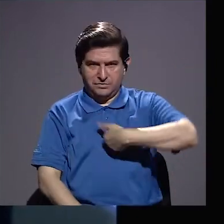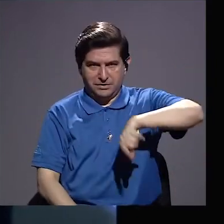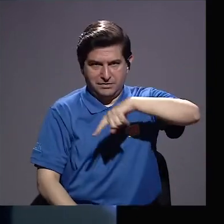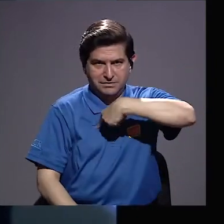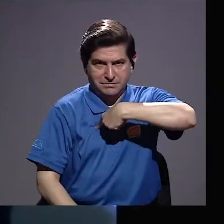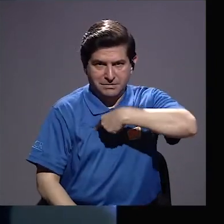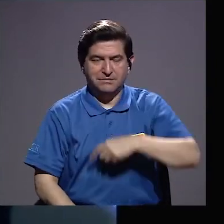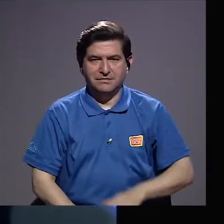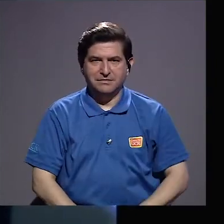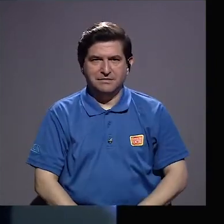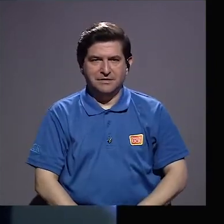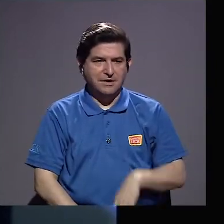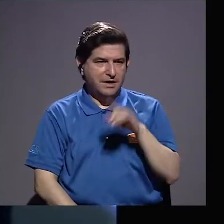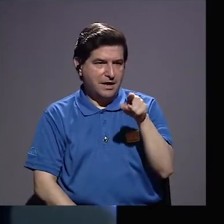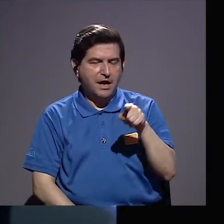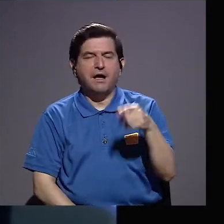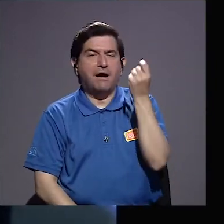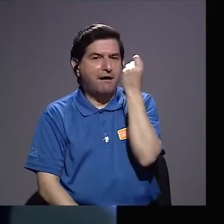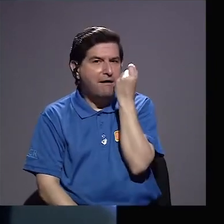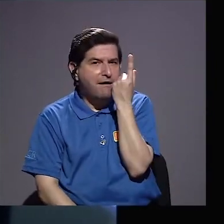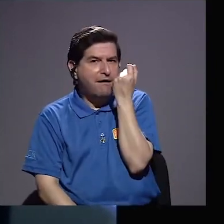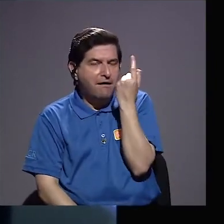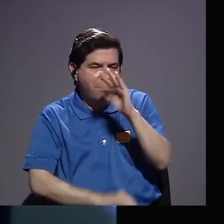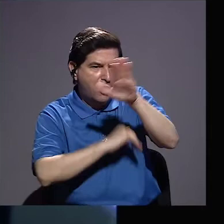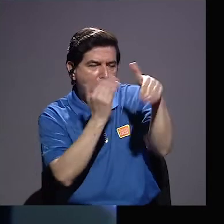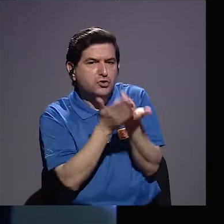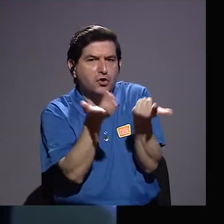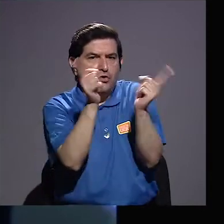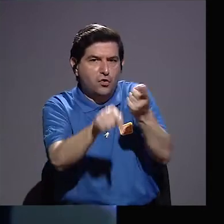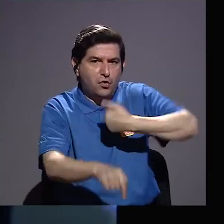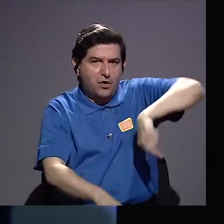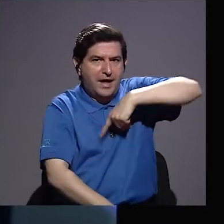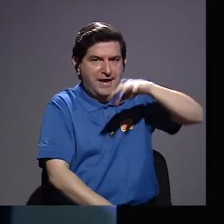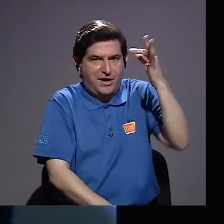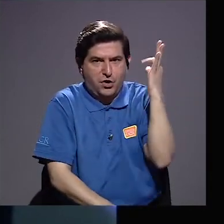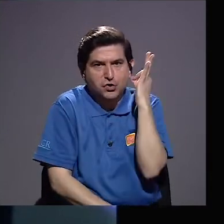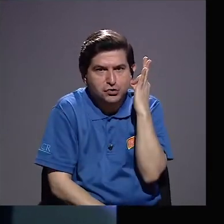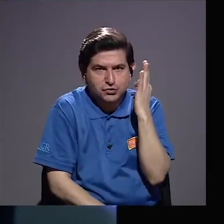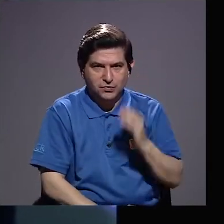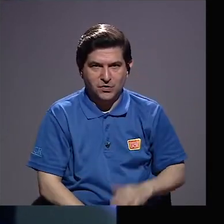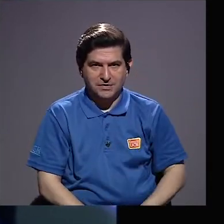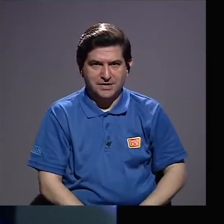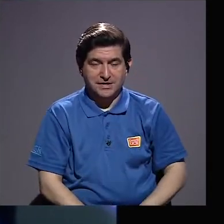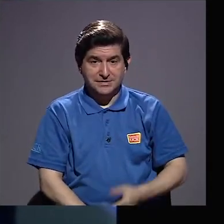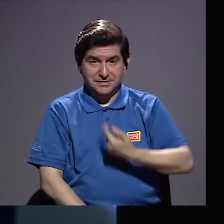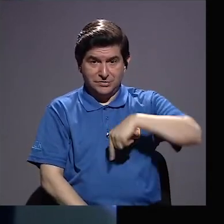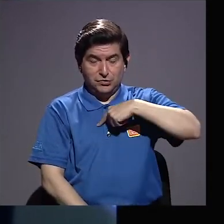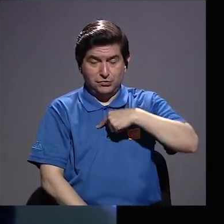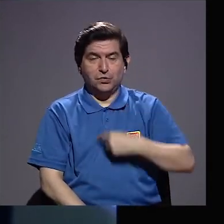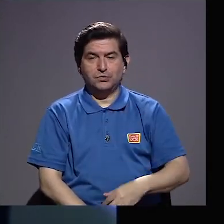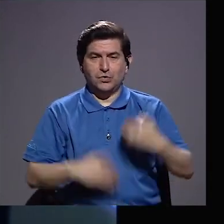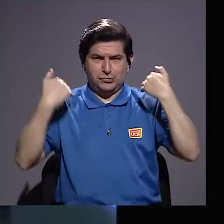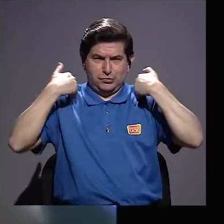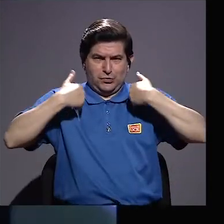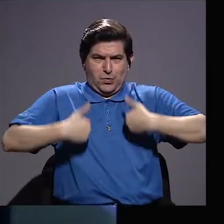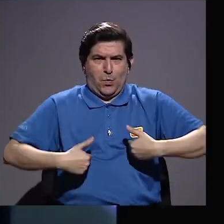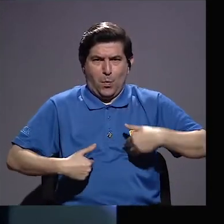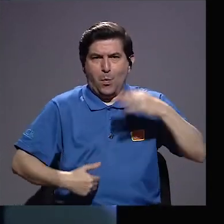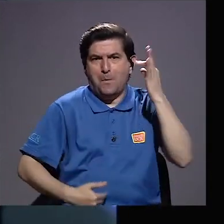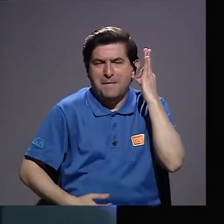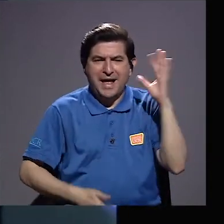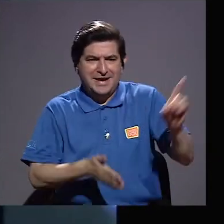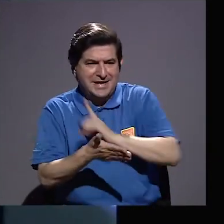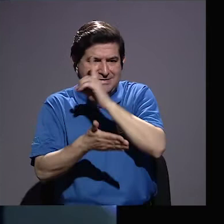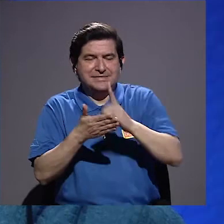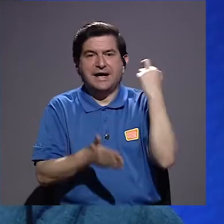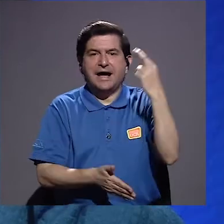¿verdad? Que se entienda todo lo que nos pasa a nosotras, que nos pasa como seres humanas discriminadas por ser